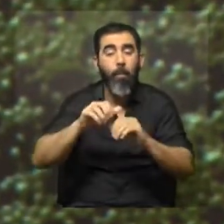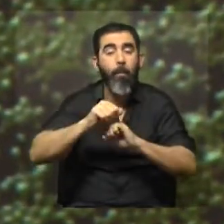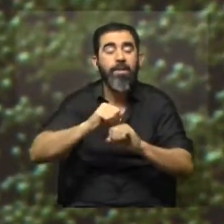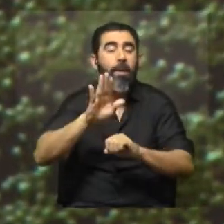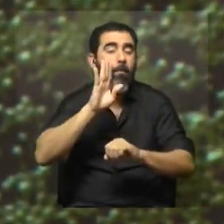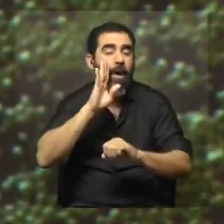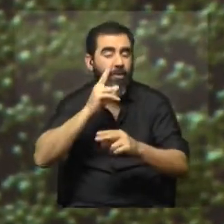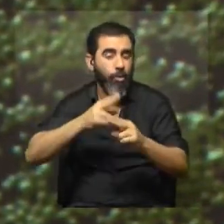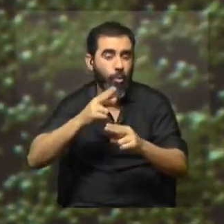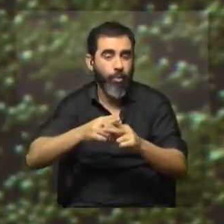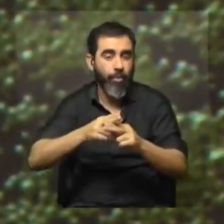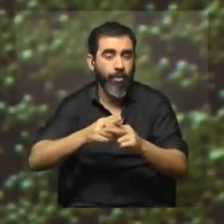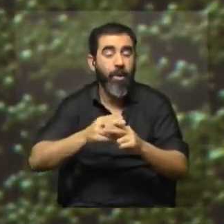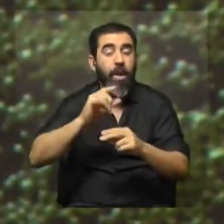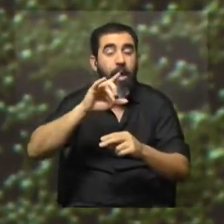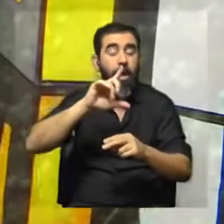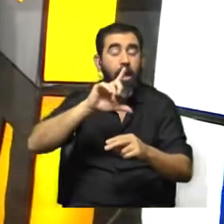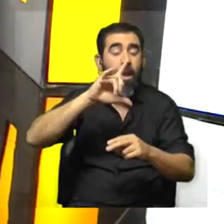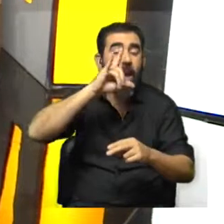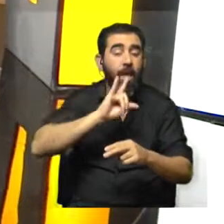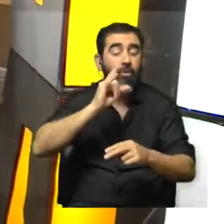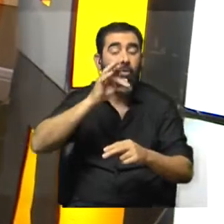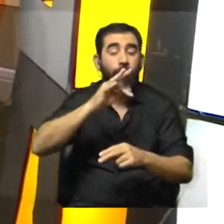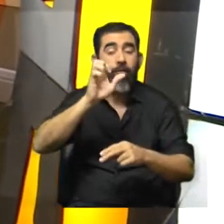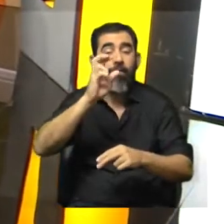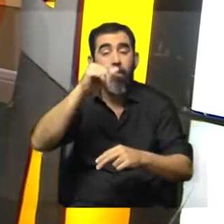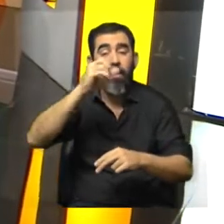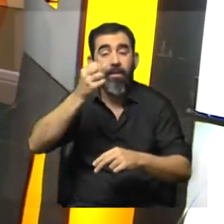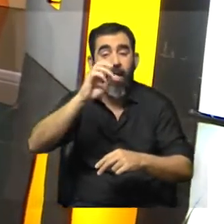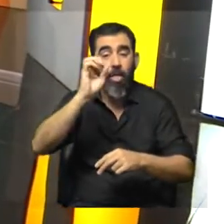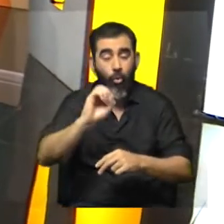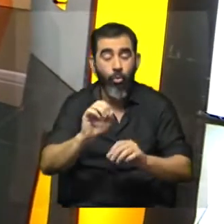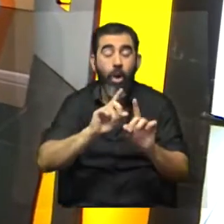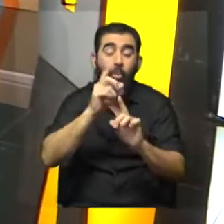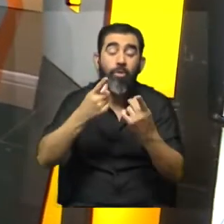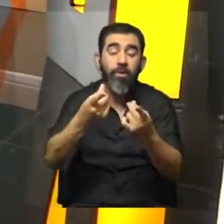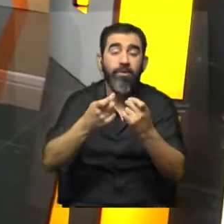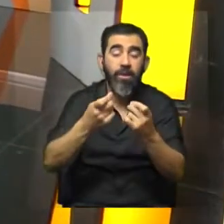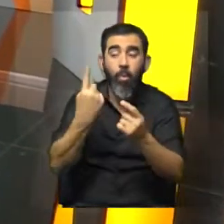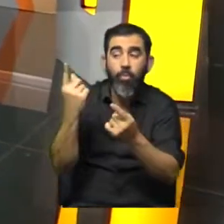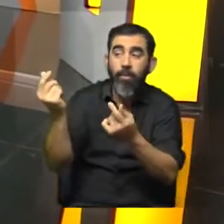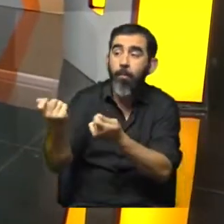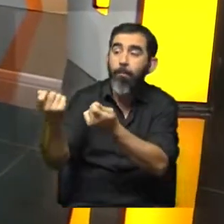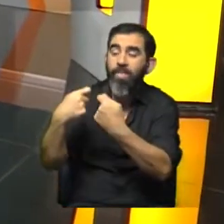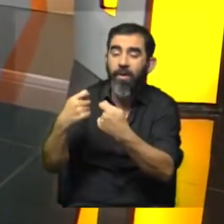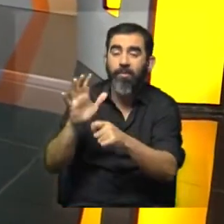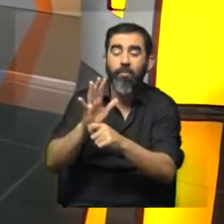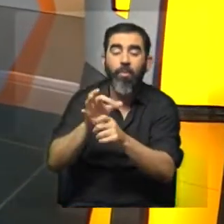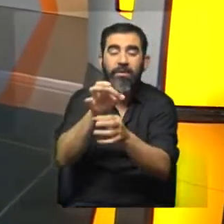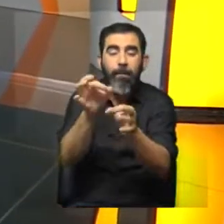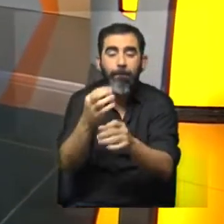podés hacer de cero un lactofermentado, que son los vegetales encurtidos. Y hay otros que precisás un inóculo, alguien que te dé como esa semilla